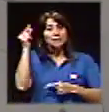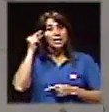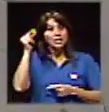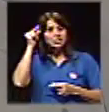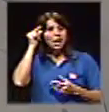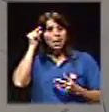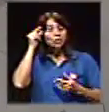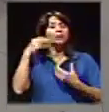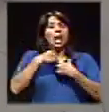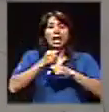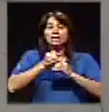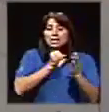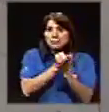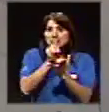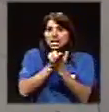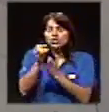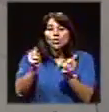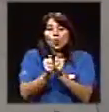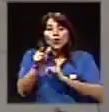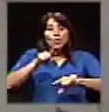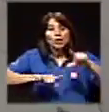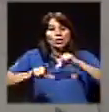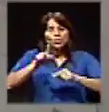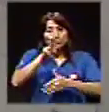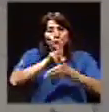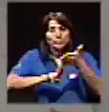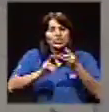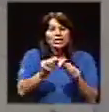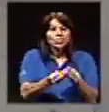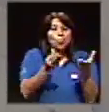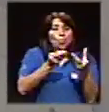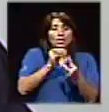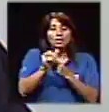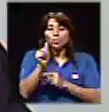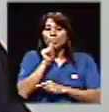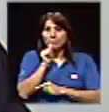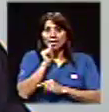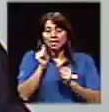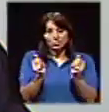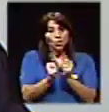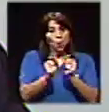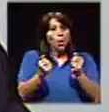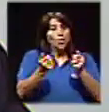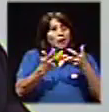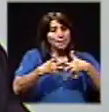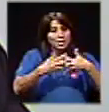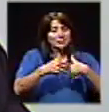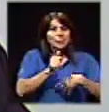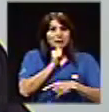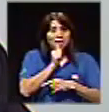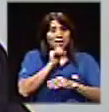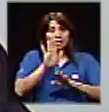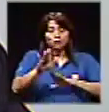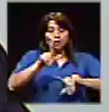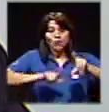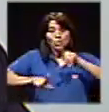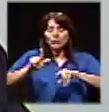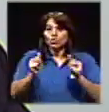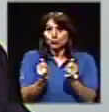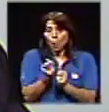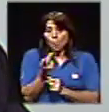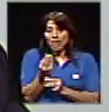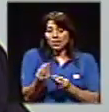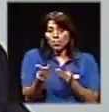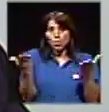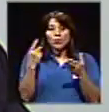investigación con laboratorios de universidades públicas o privadas y con laboratorios de empresas privadas y con plata pública para hacerlo. Ahora,